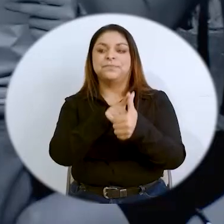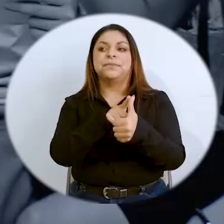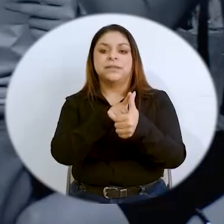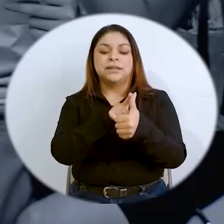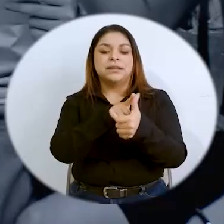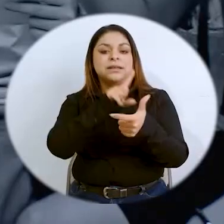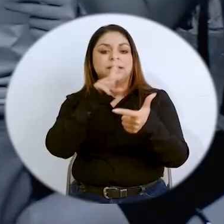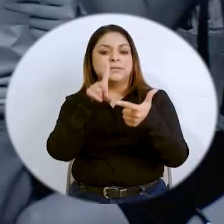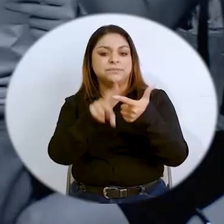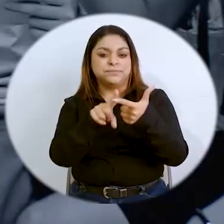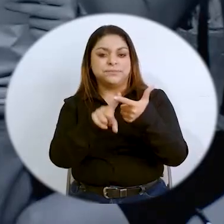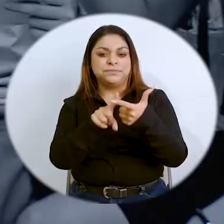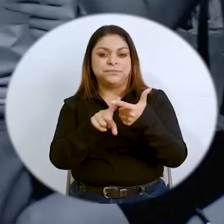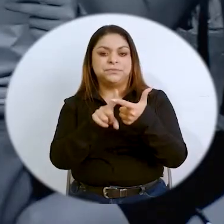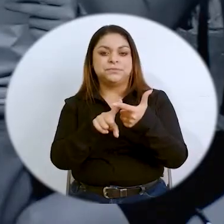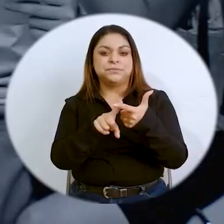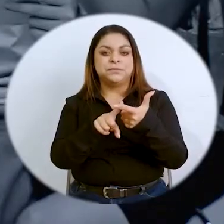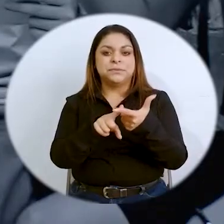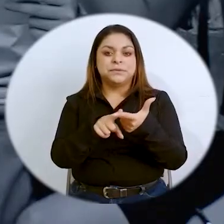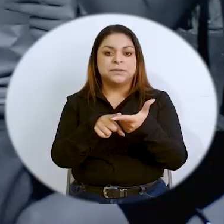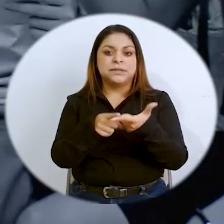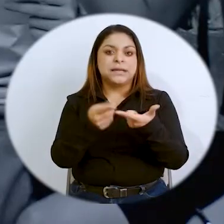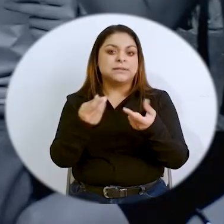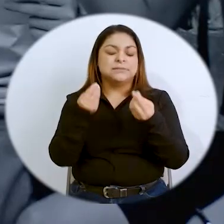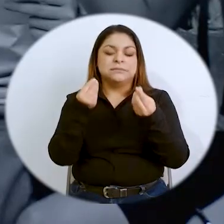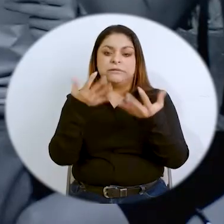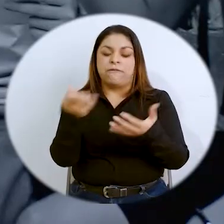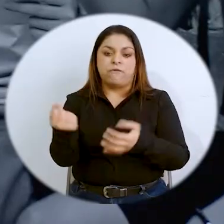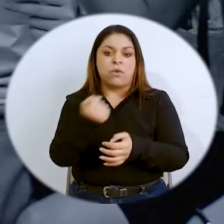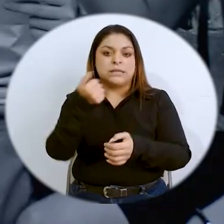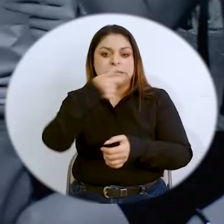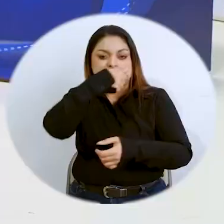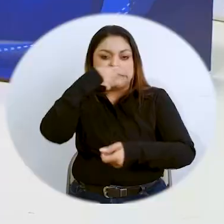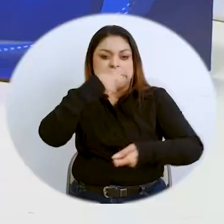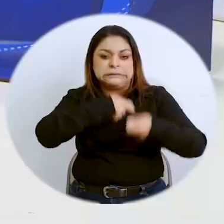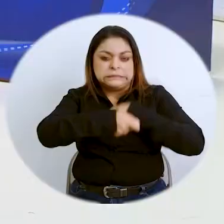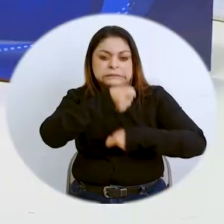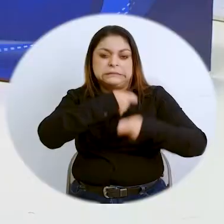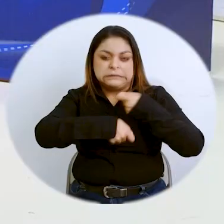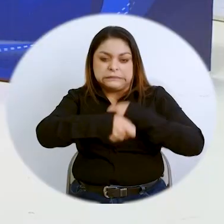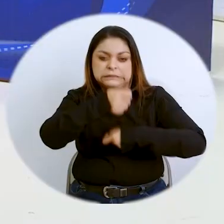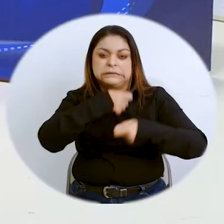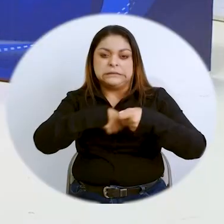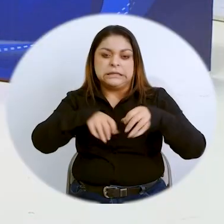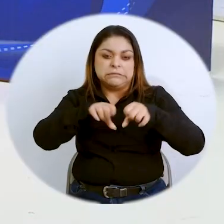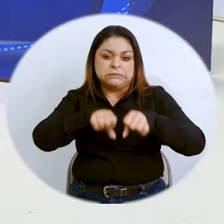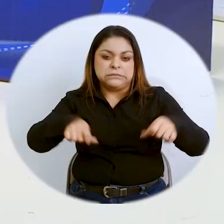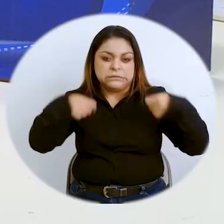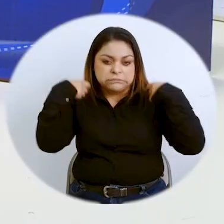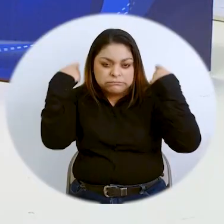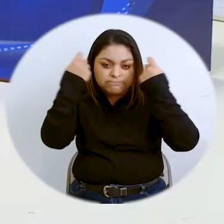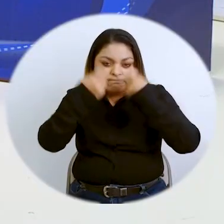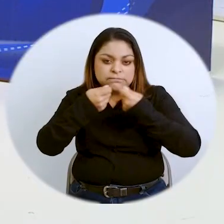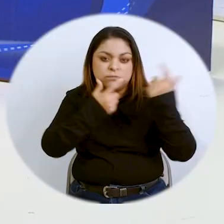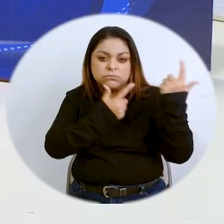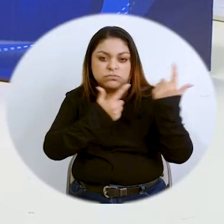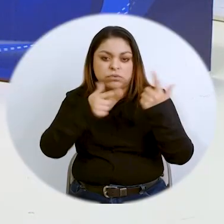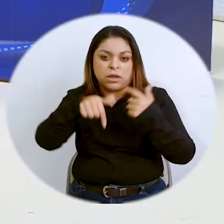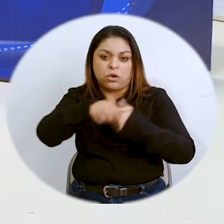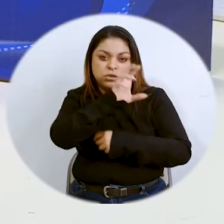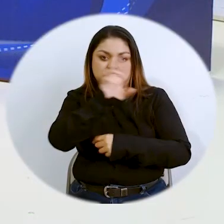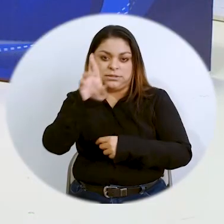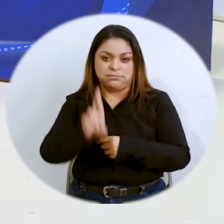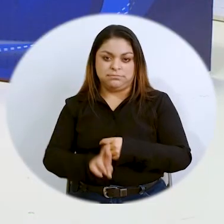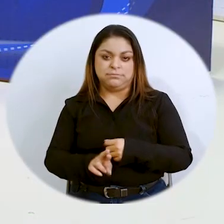tema de la presencia del narcotráfico y el crimen organizado en Costa Rica. Sí,